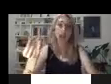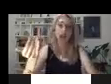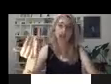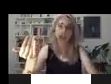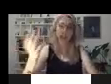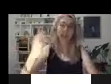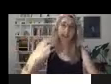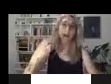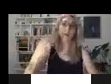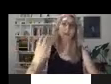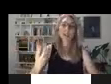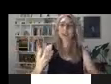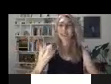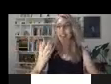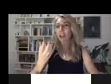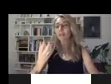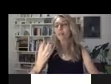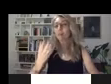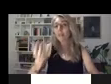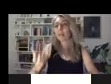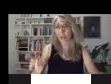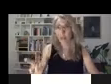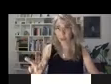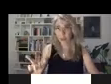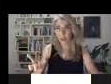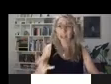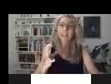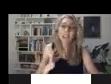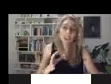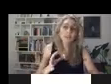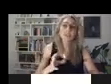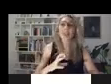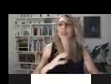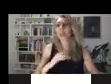dimos inicialmente sea un precio que sea bien valorado.